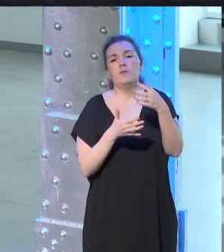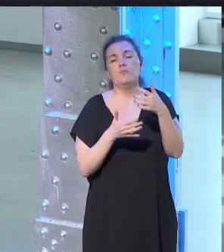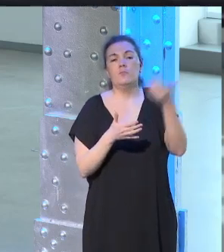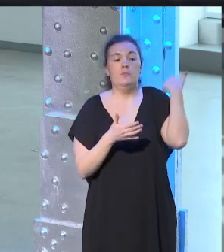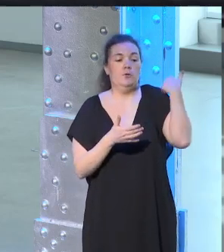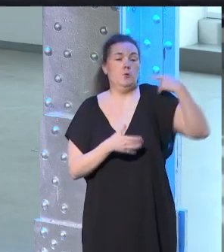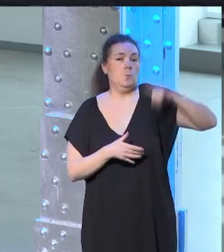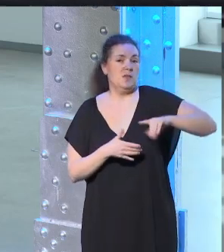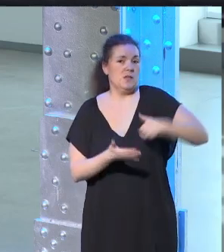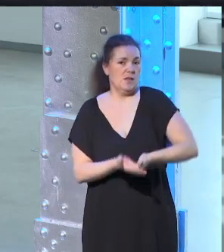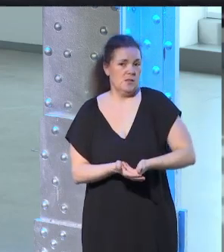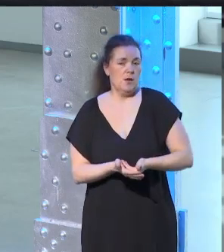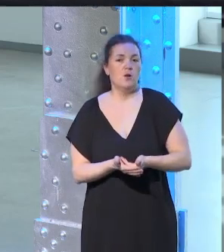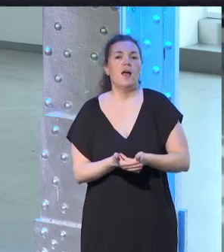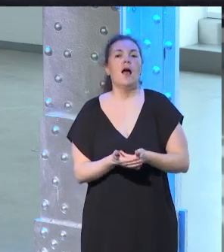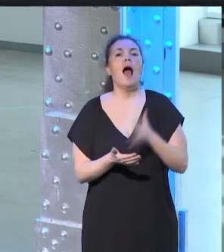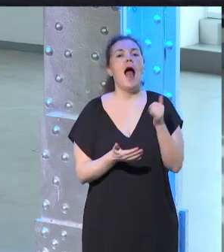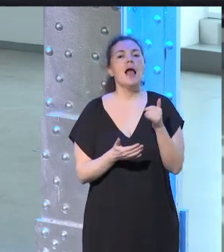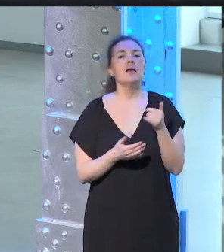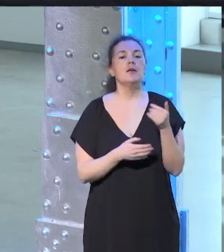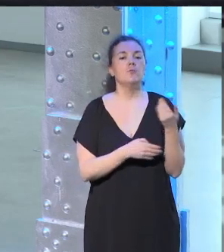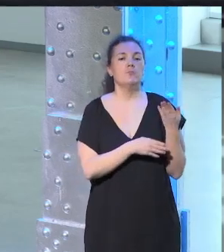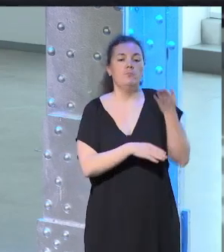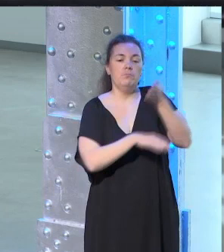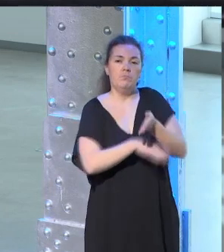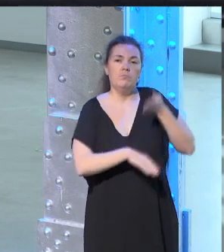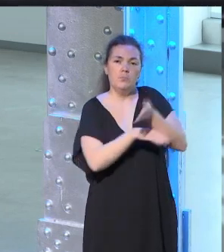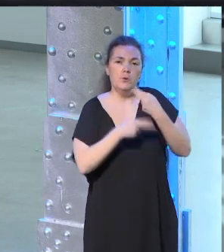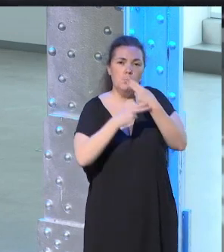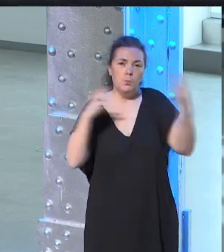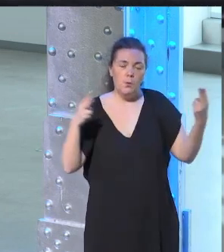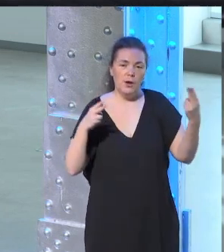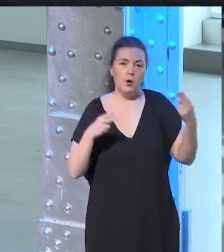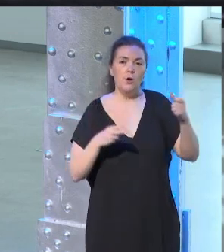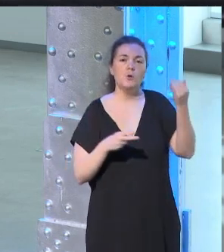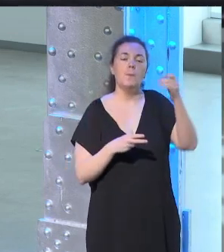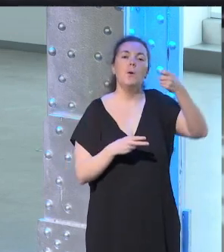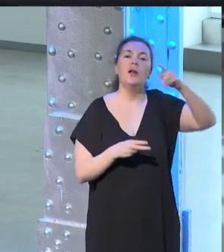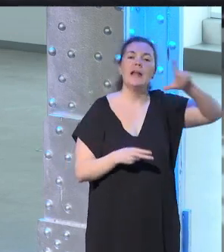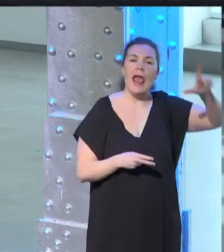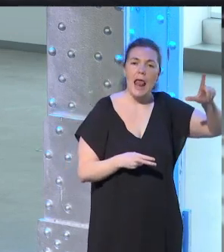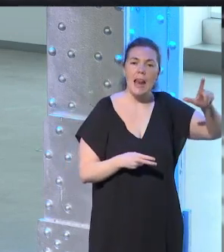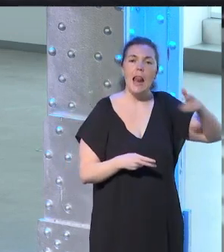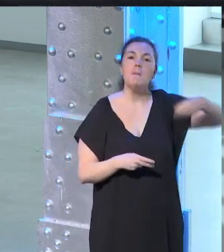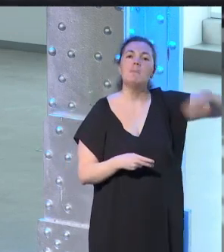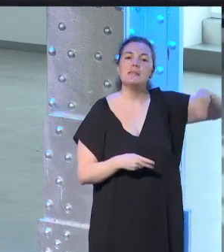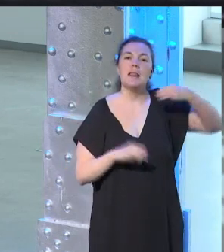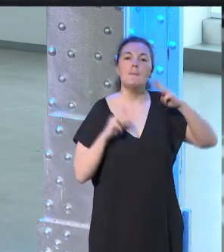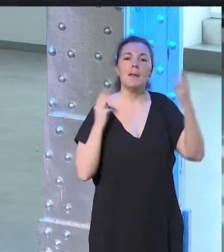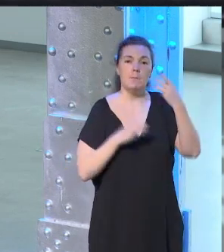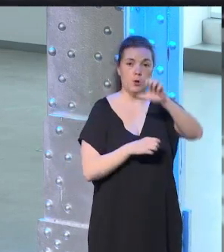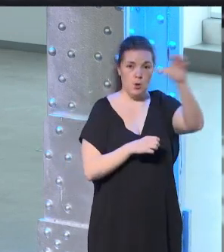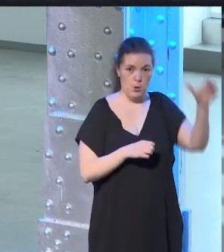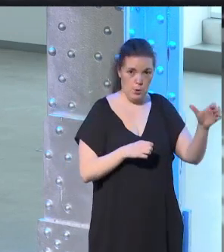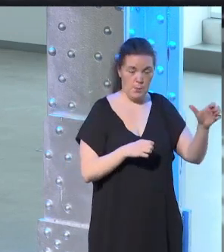en el último mes hemos tenido 4 intervenciones públicas, la primera de Josep Borrell, expresidente del Parlamento Europeo, que lo tuvimos en la